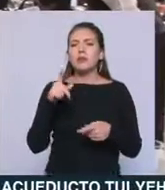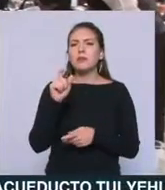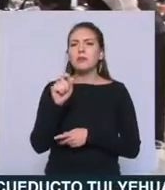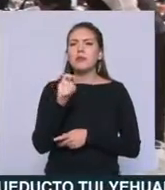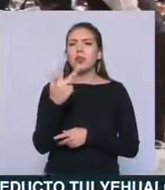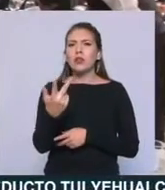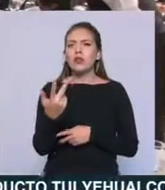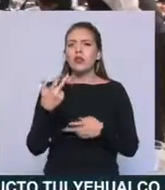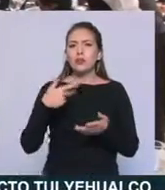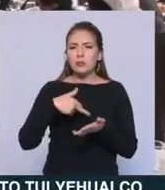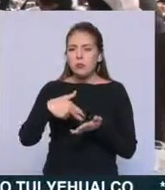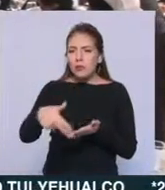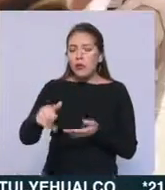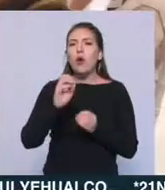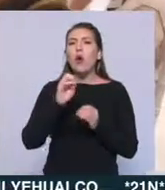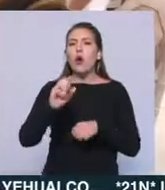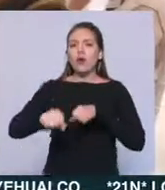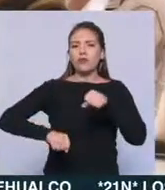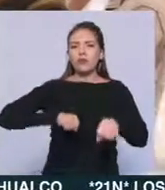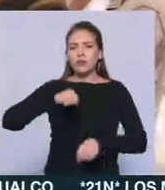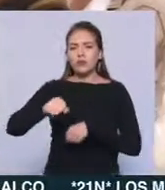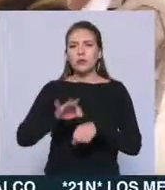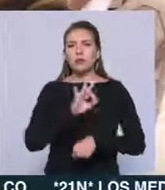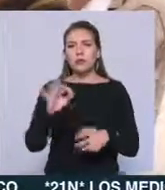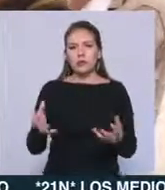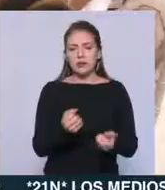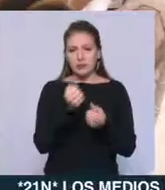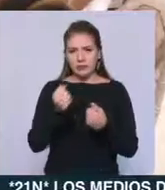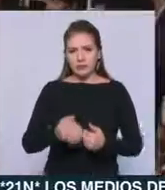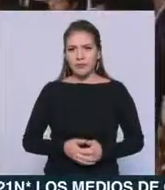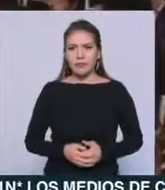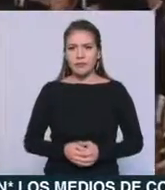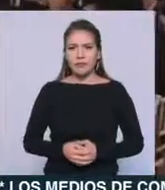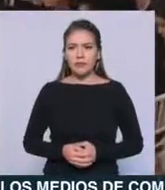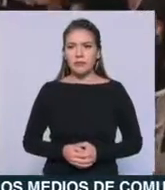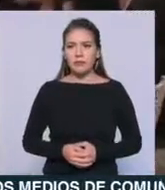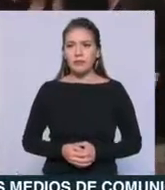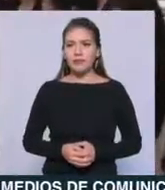para el 2030. Con imágenes de Joel Arias, Mariana Sánchez, 21 Noticias.